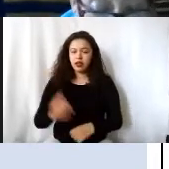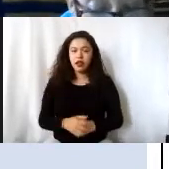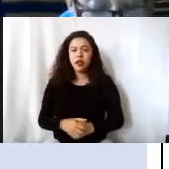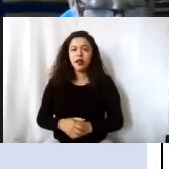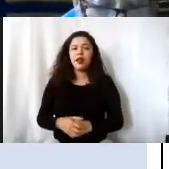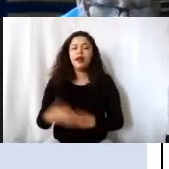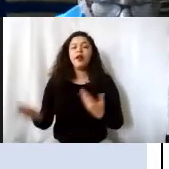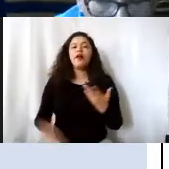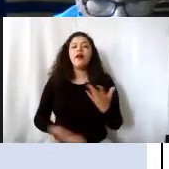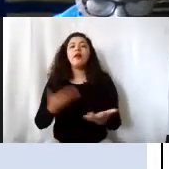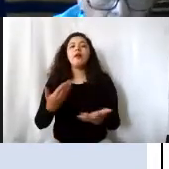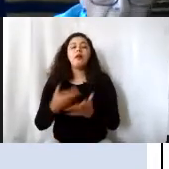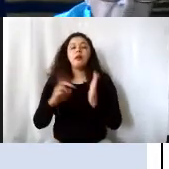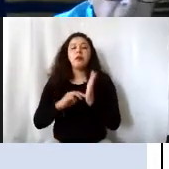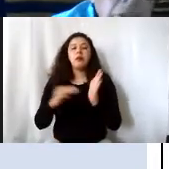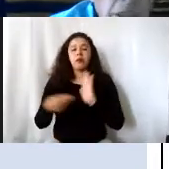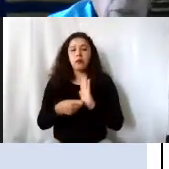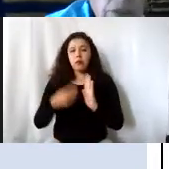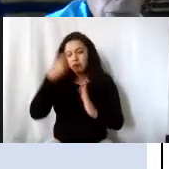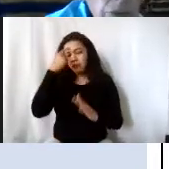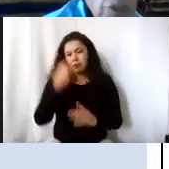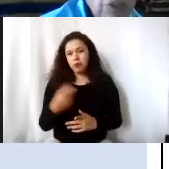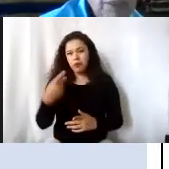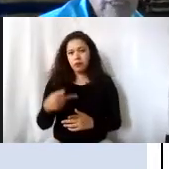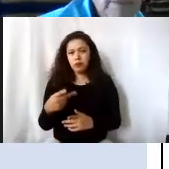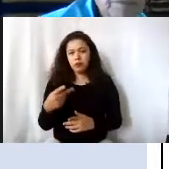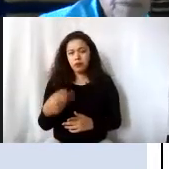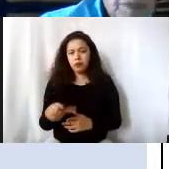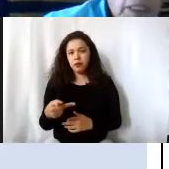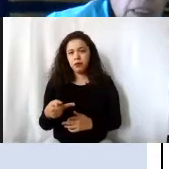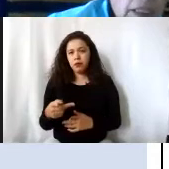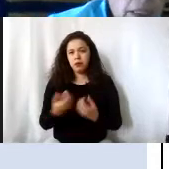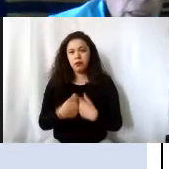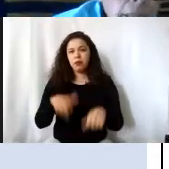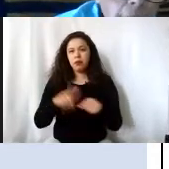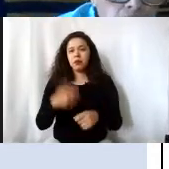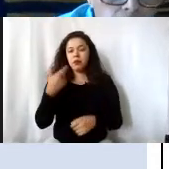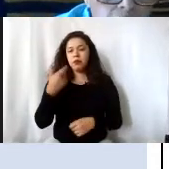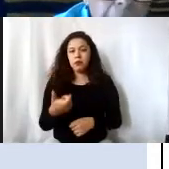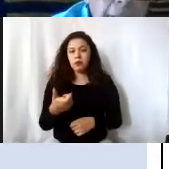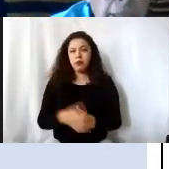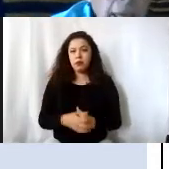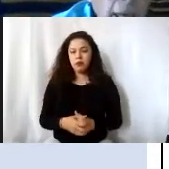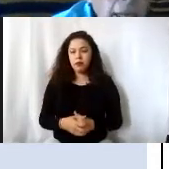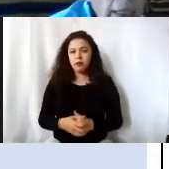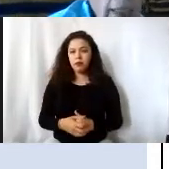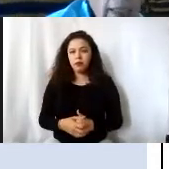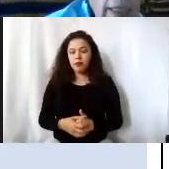un método para la clasificación socioeconómica, y entonces